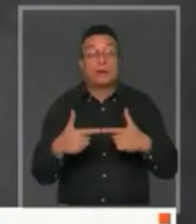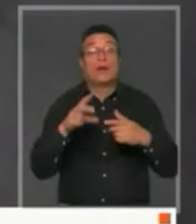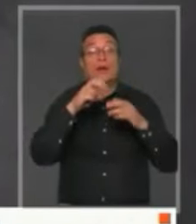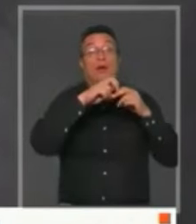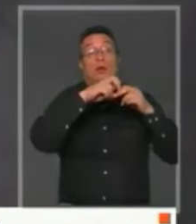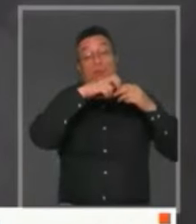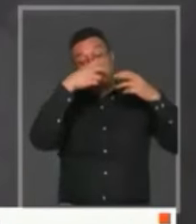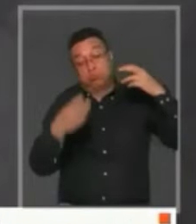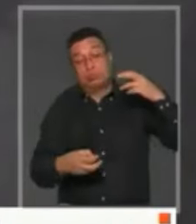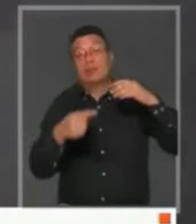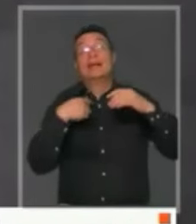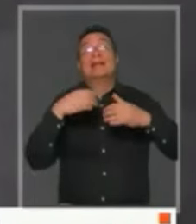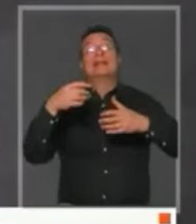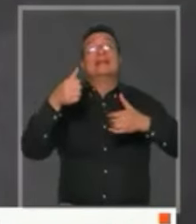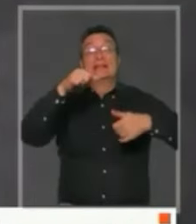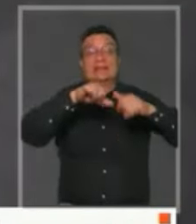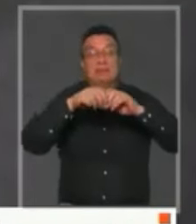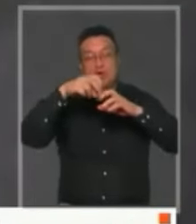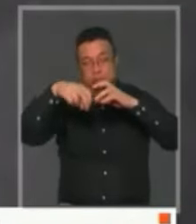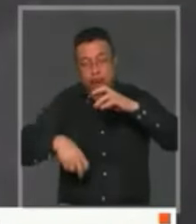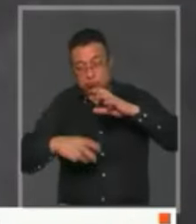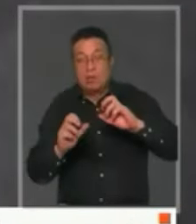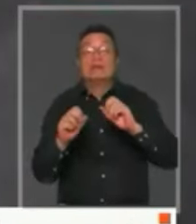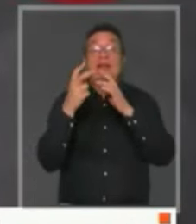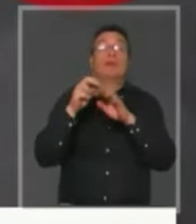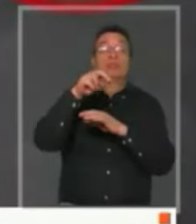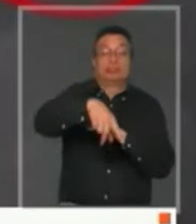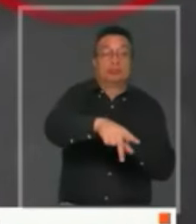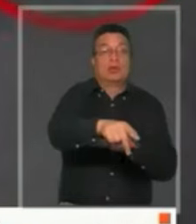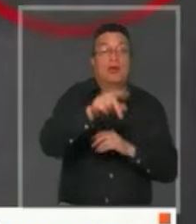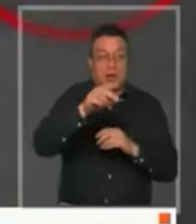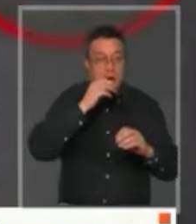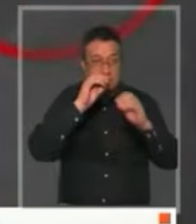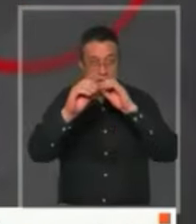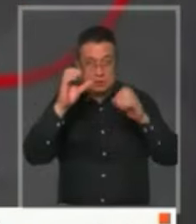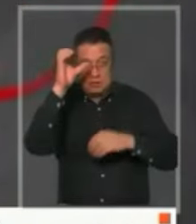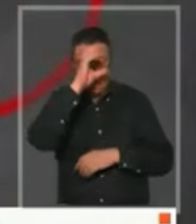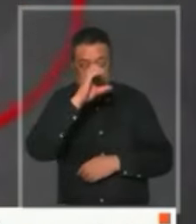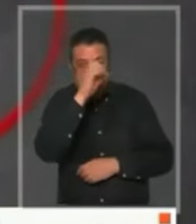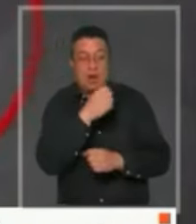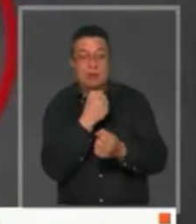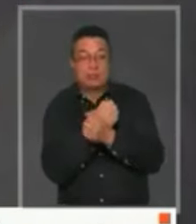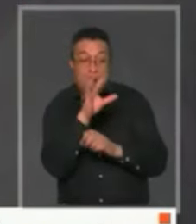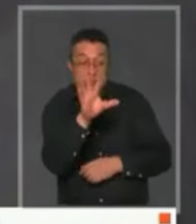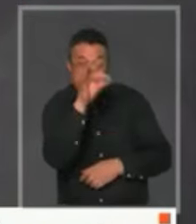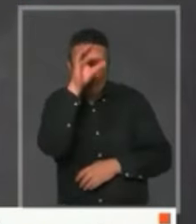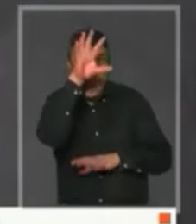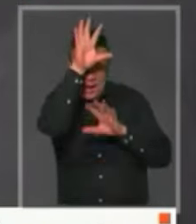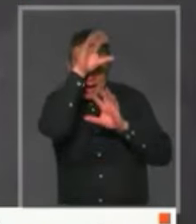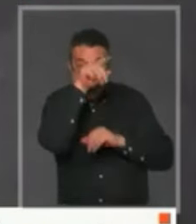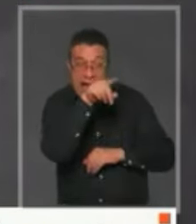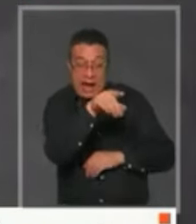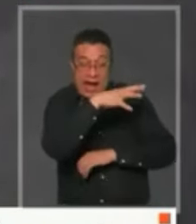un contenedor con químicos. Las autoridades solicitaron a la población llamar a la policía en caso de encontrar un gato